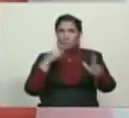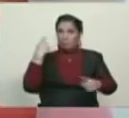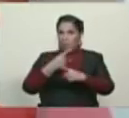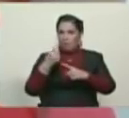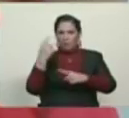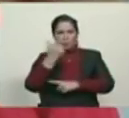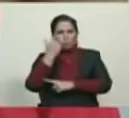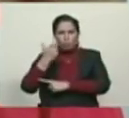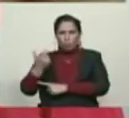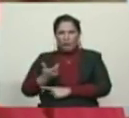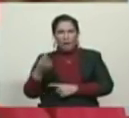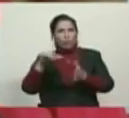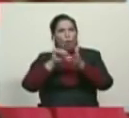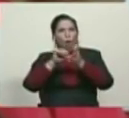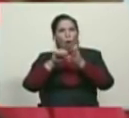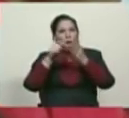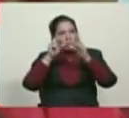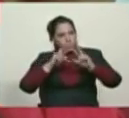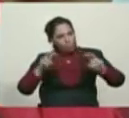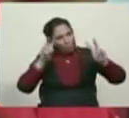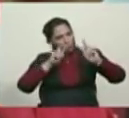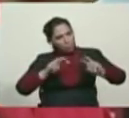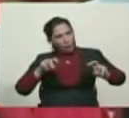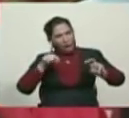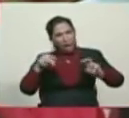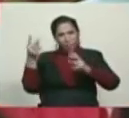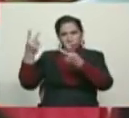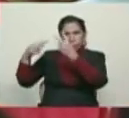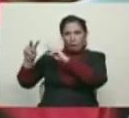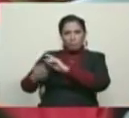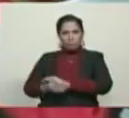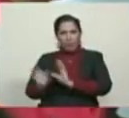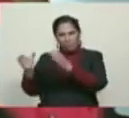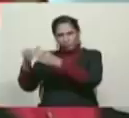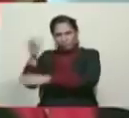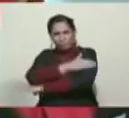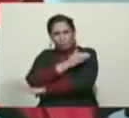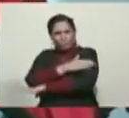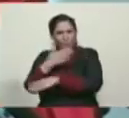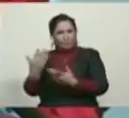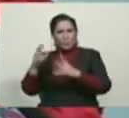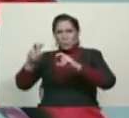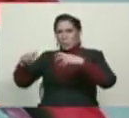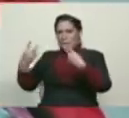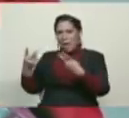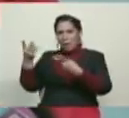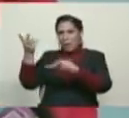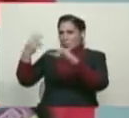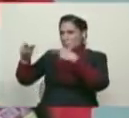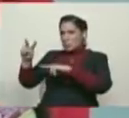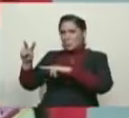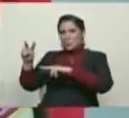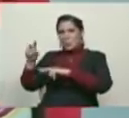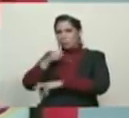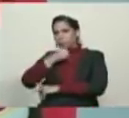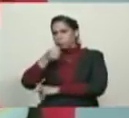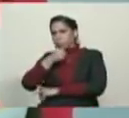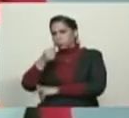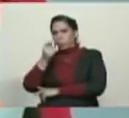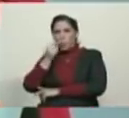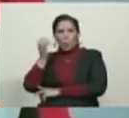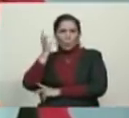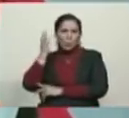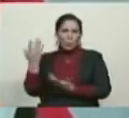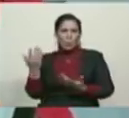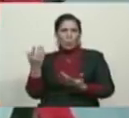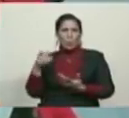los detalles. Es una nueva trampa. Es una nueva trampa mediática. Señor, señora, le están